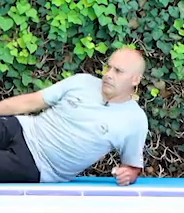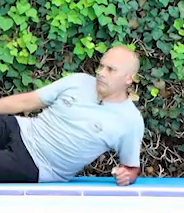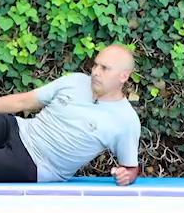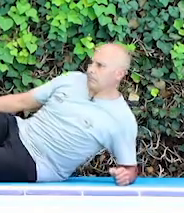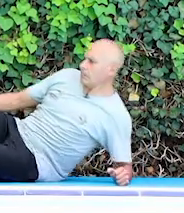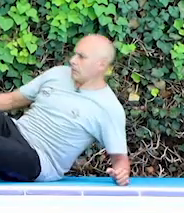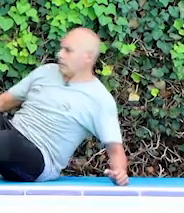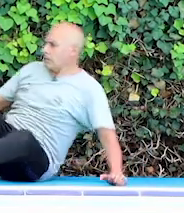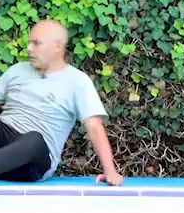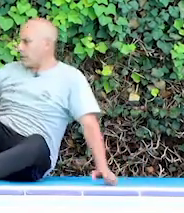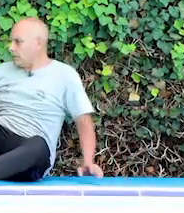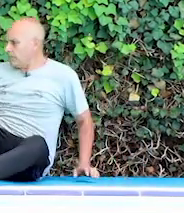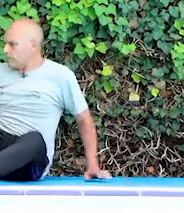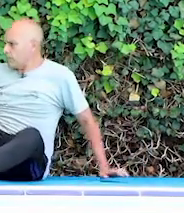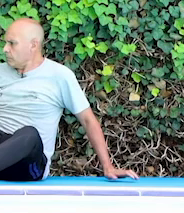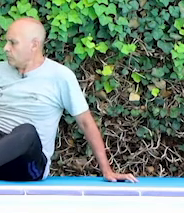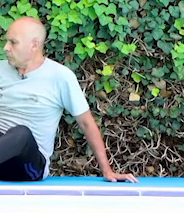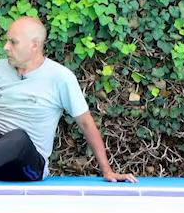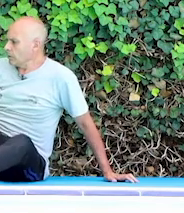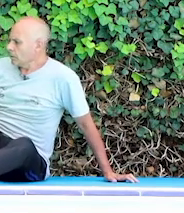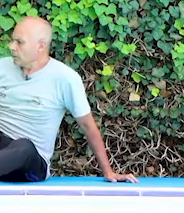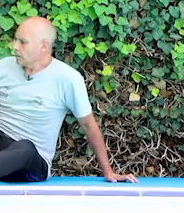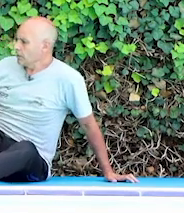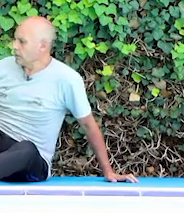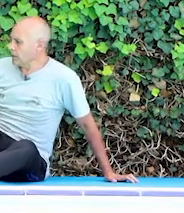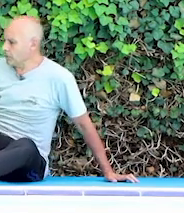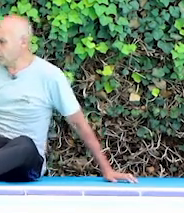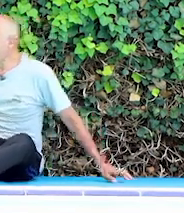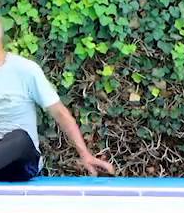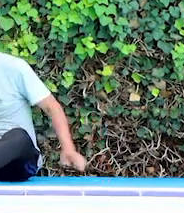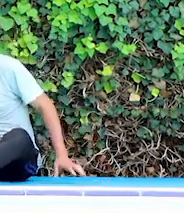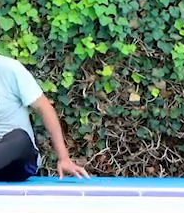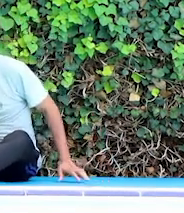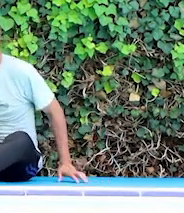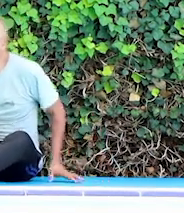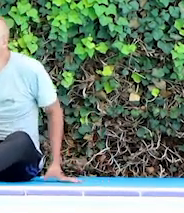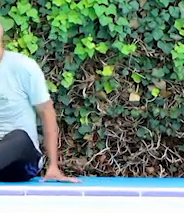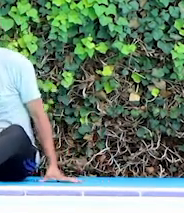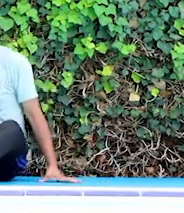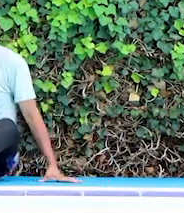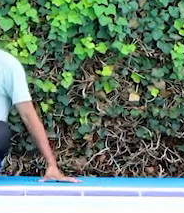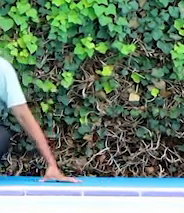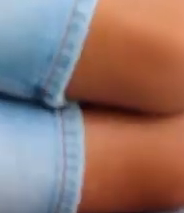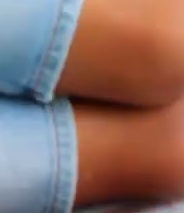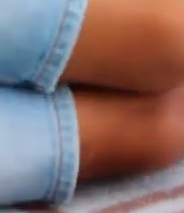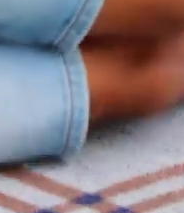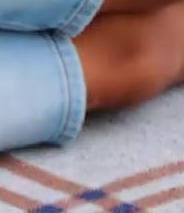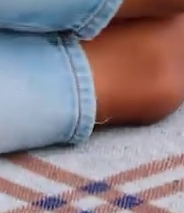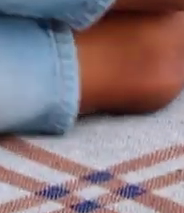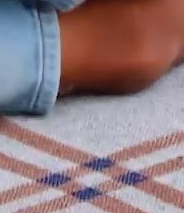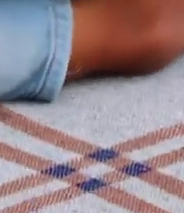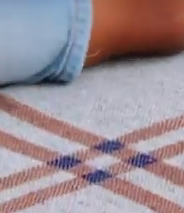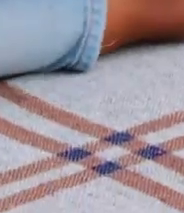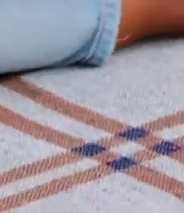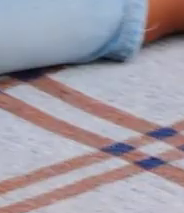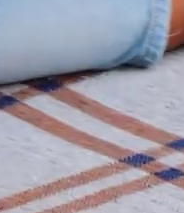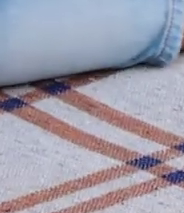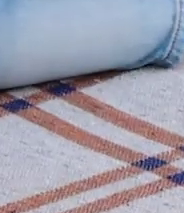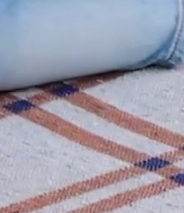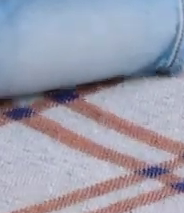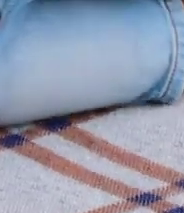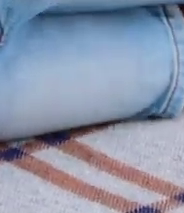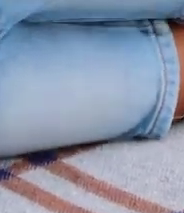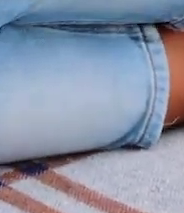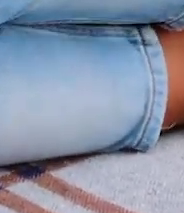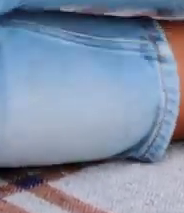Ok. De lado. Estira totalmente. Estirado. Estirado totalmente. Eso.